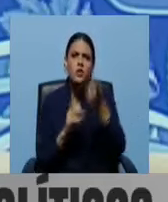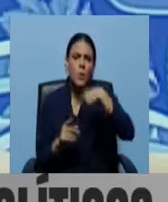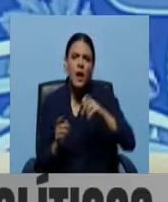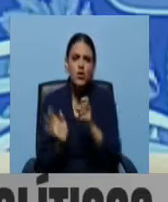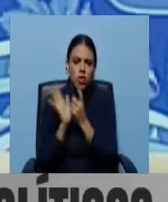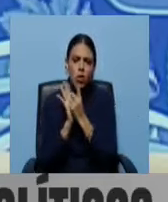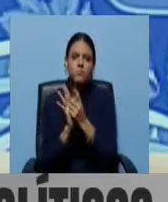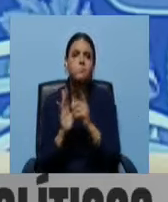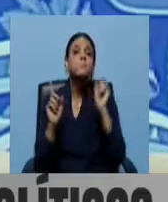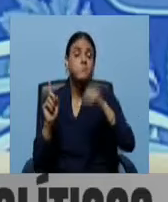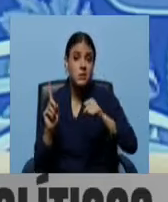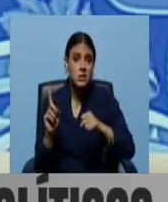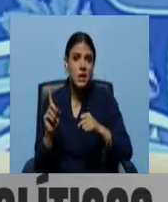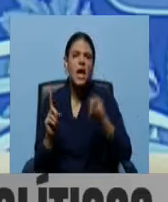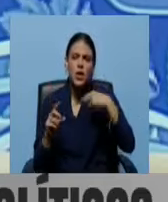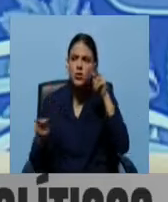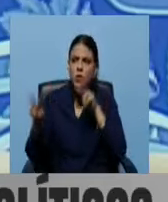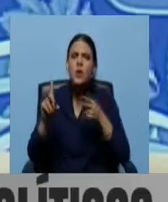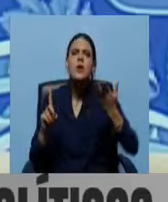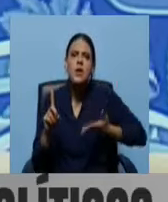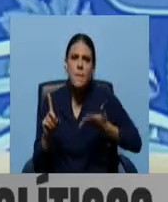símbolos. Y nos parece